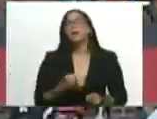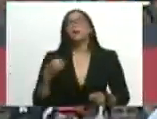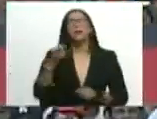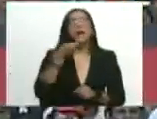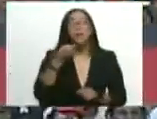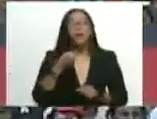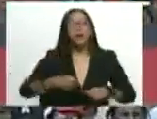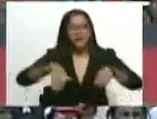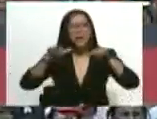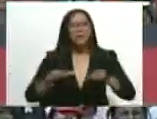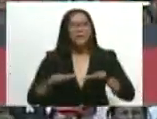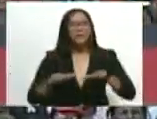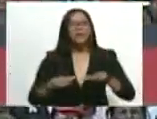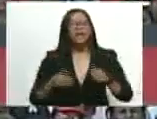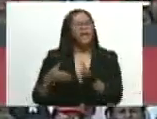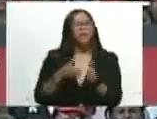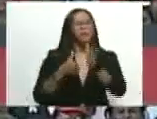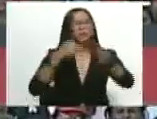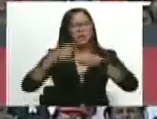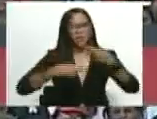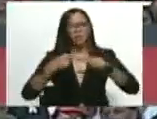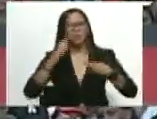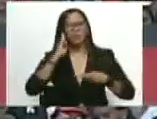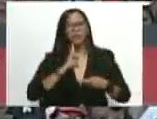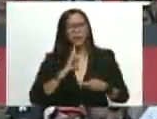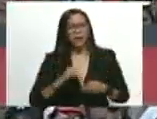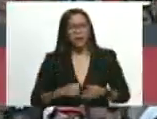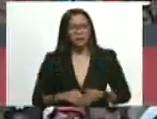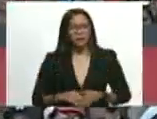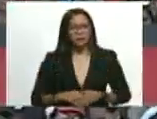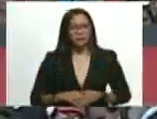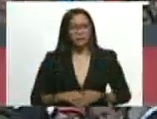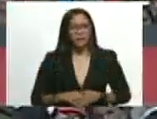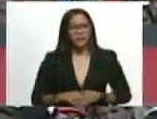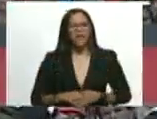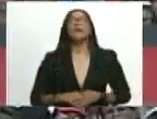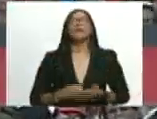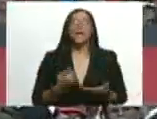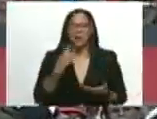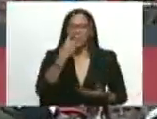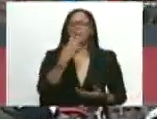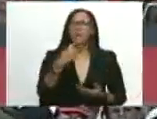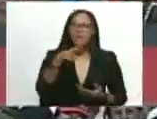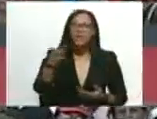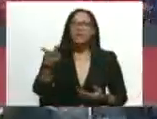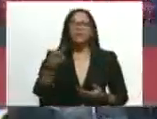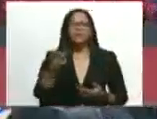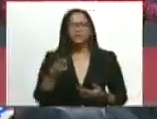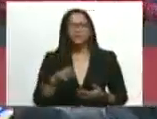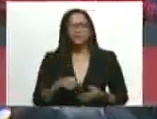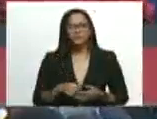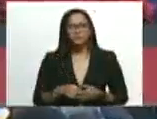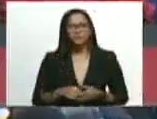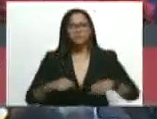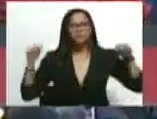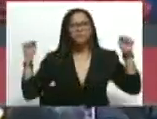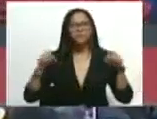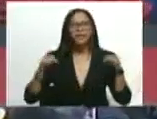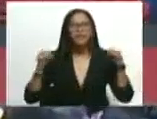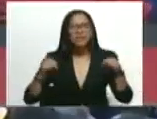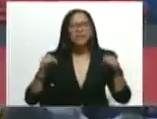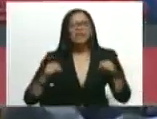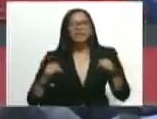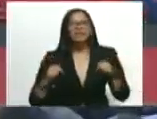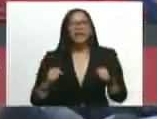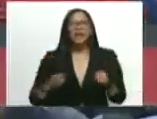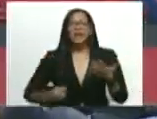de detener el curso de la Revolución bolivariana y es lo que hemos visto en este en